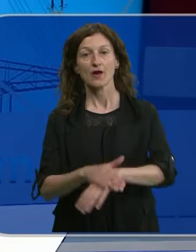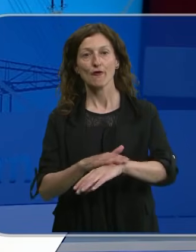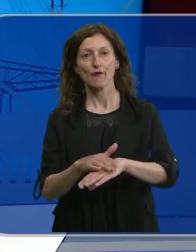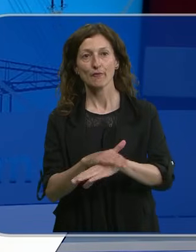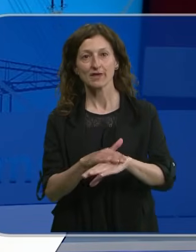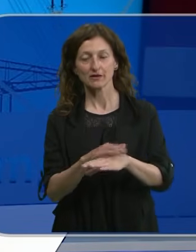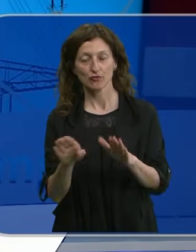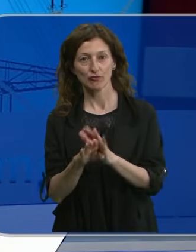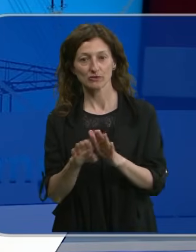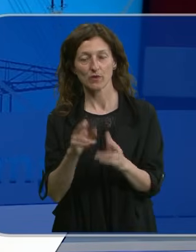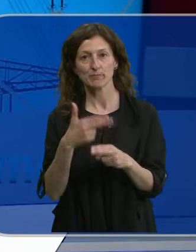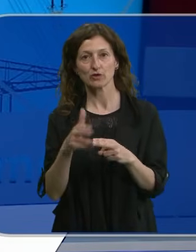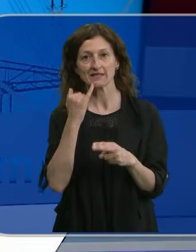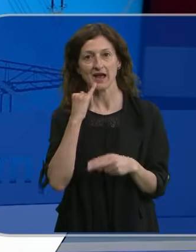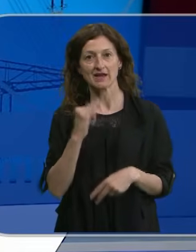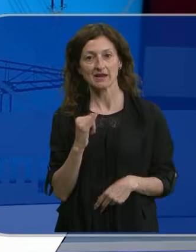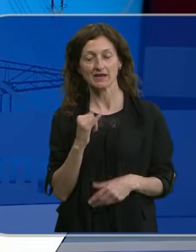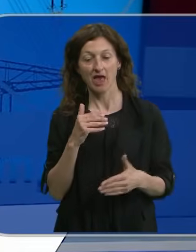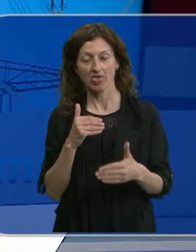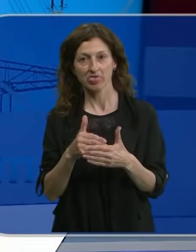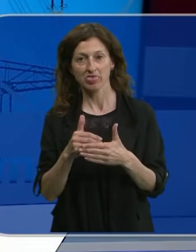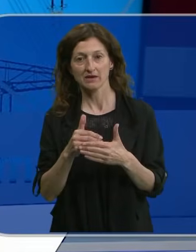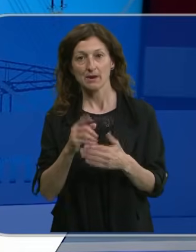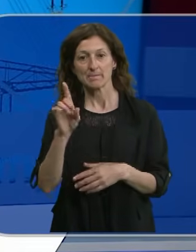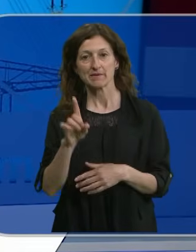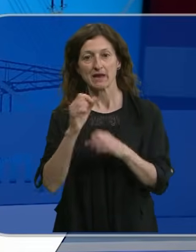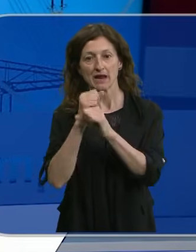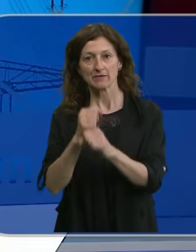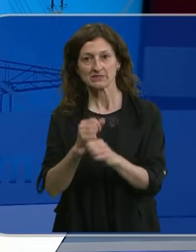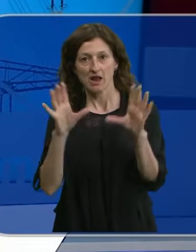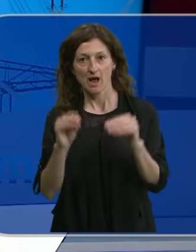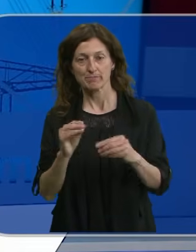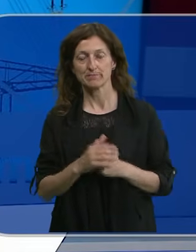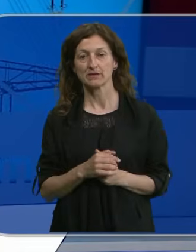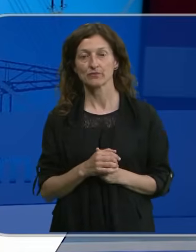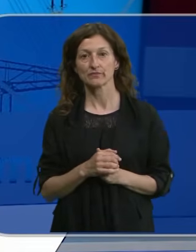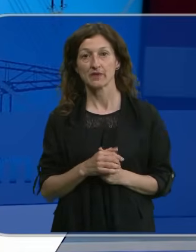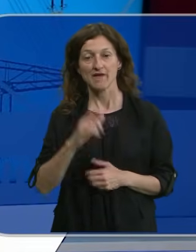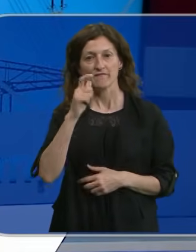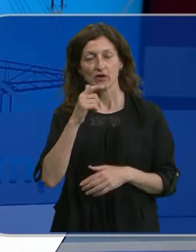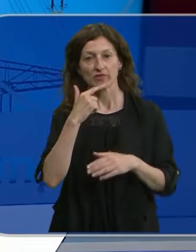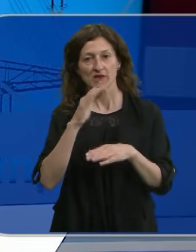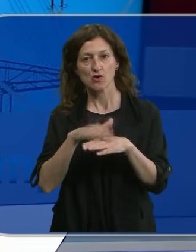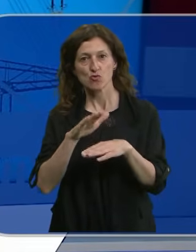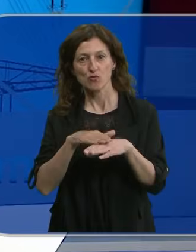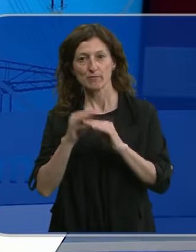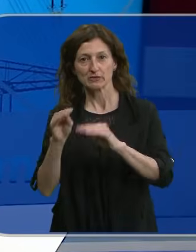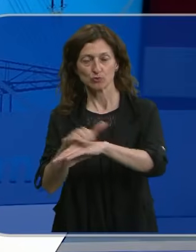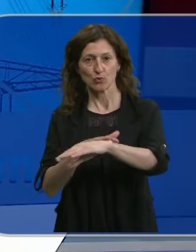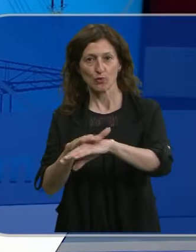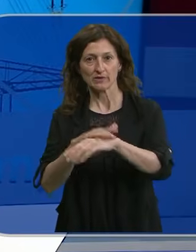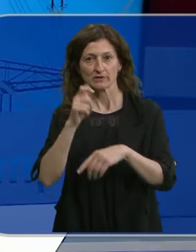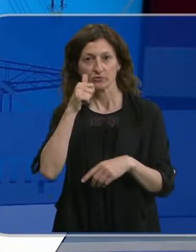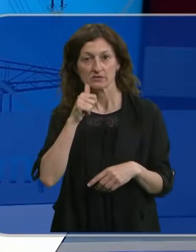Gobierno mantiene su política energética en vísperas de que se cumpla el primer aniversario del apagón. Alberto Núñez Feijóo culpa a esa estrategia del Ejecutivo